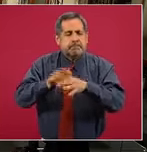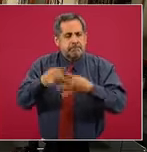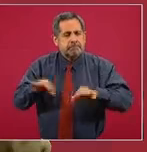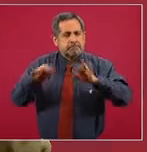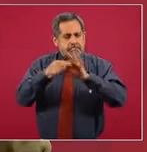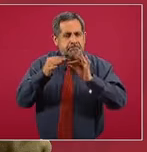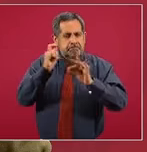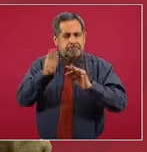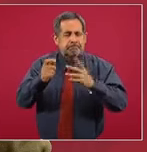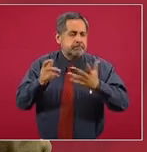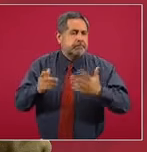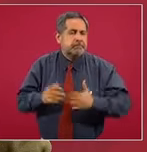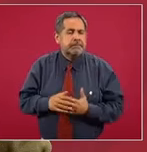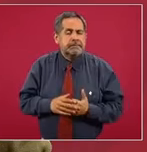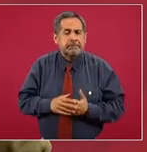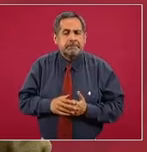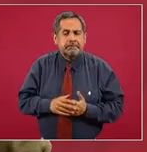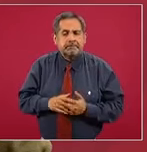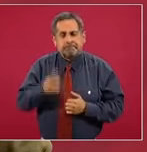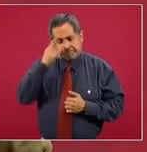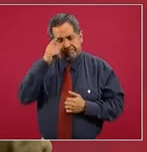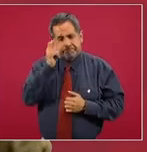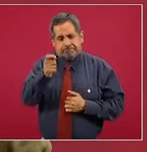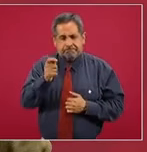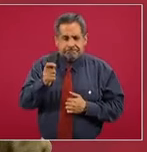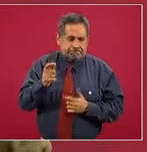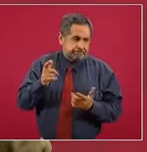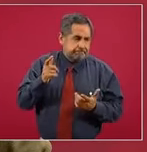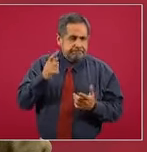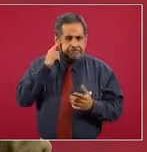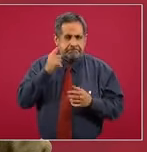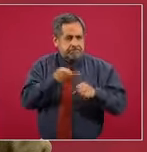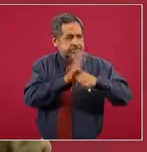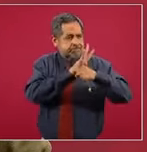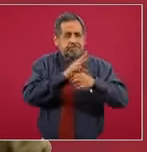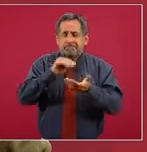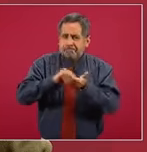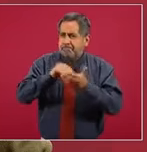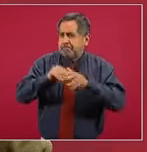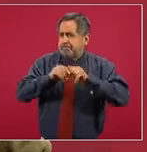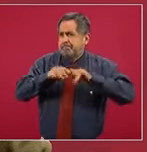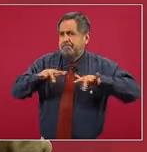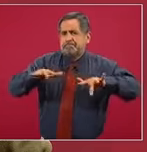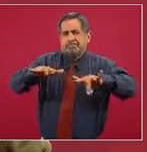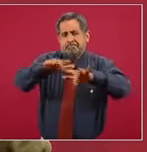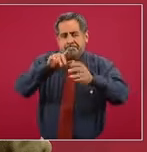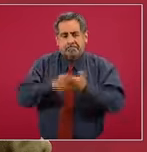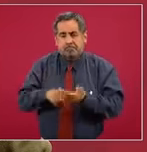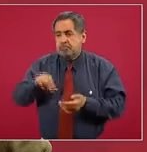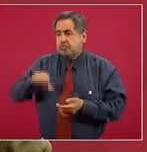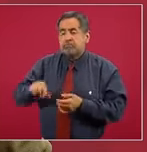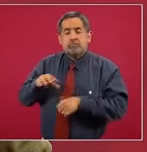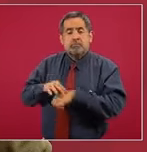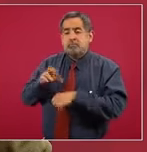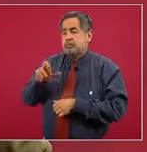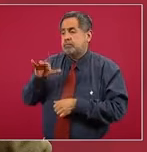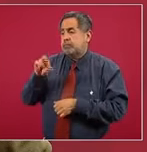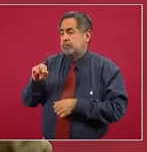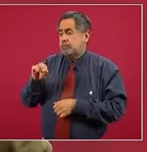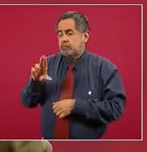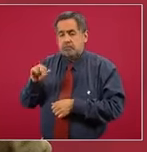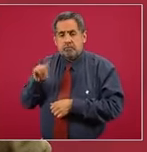importante el mantener, tenemos una epidemia activa. El día de hoy el doctor Ricardo Cortés